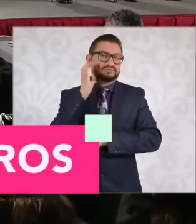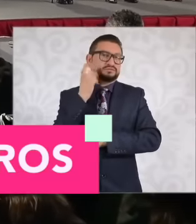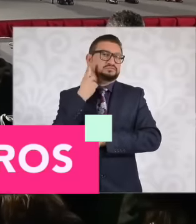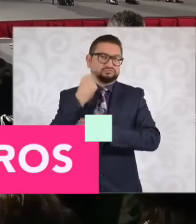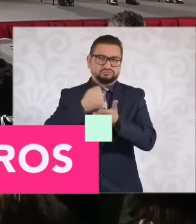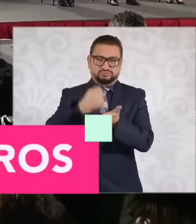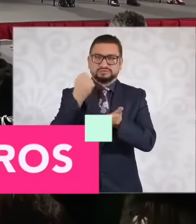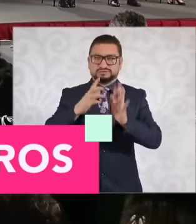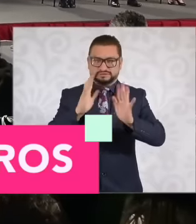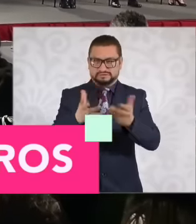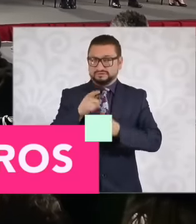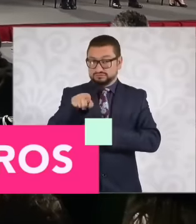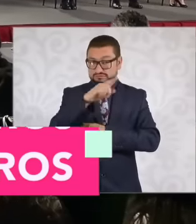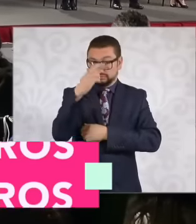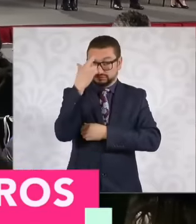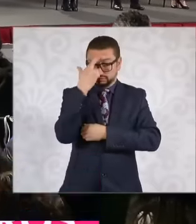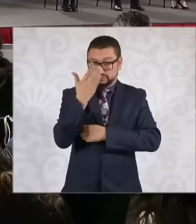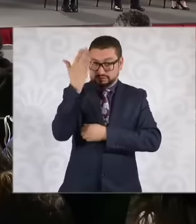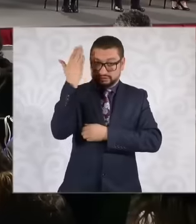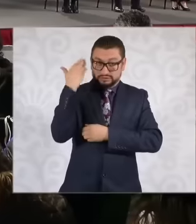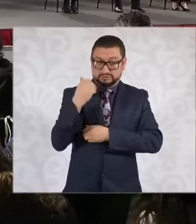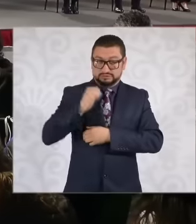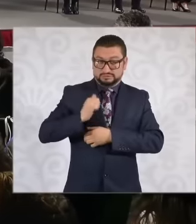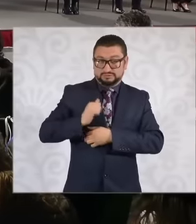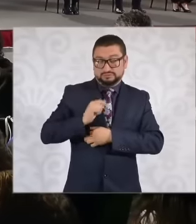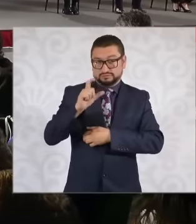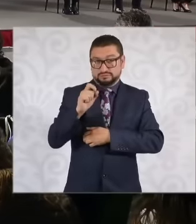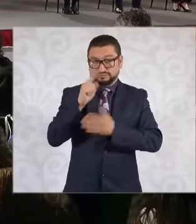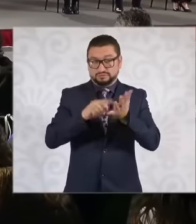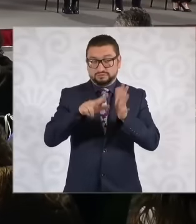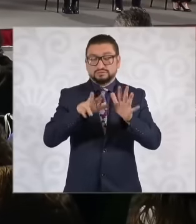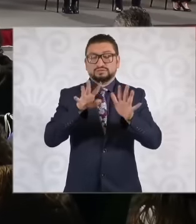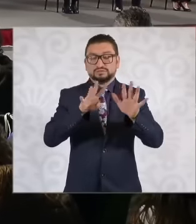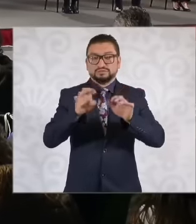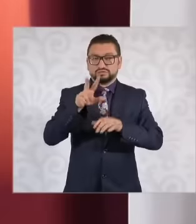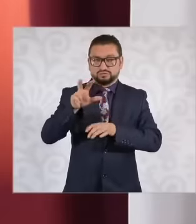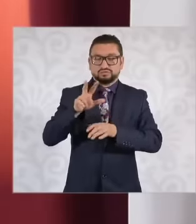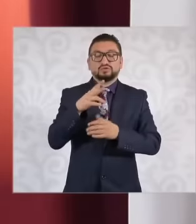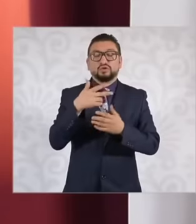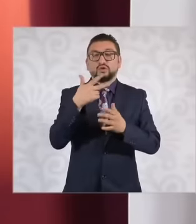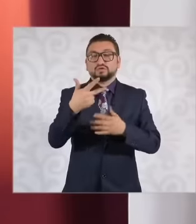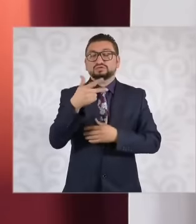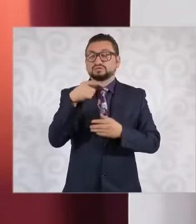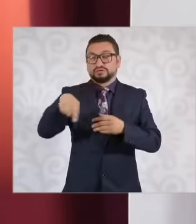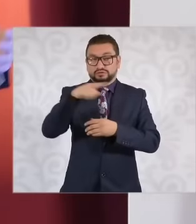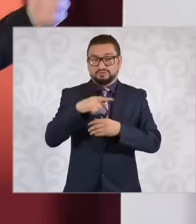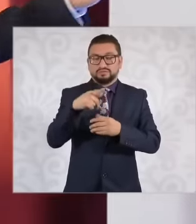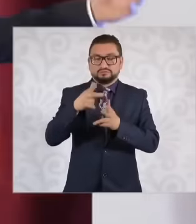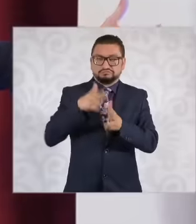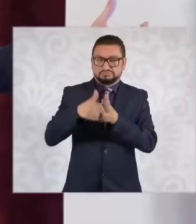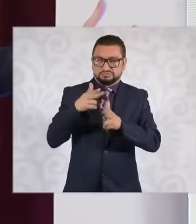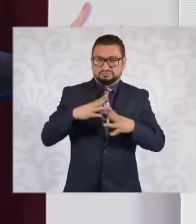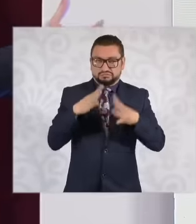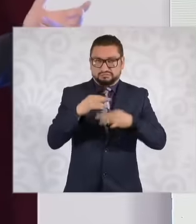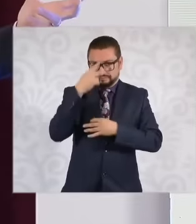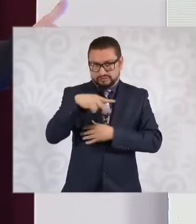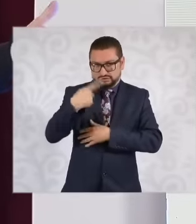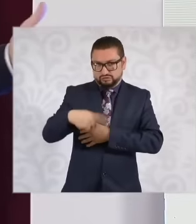Diputados. Recordarán que a inicios del siglo XX, en 1908, se creó Ferrocarriles Nacionales de México, pero en